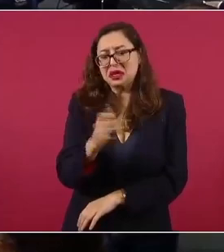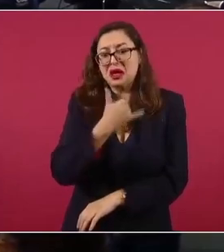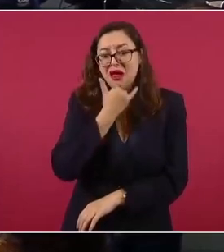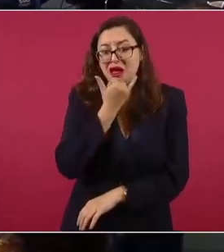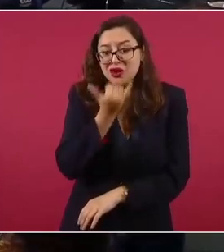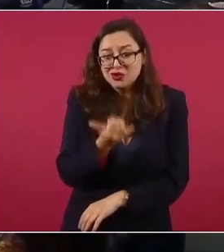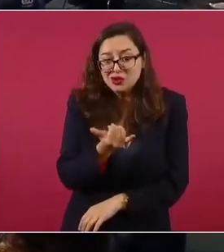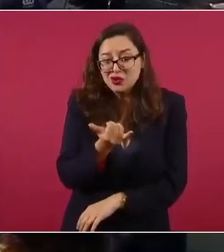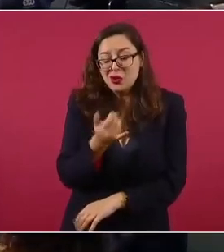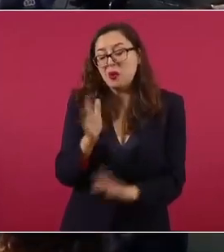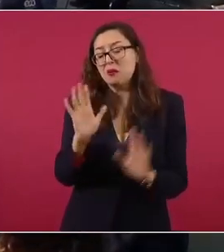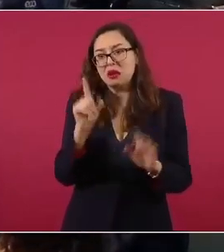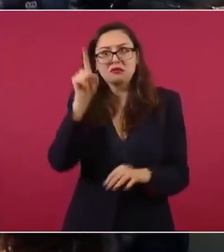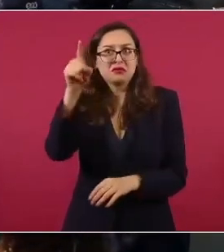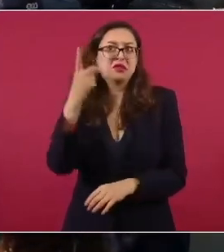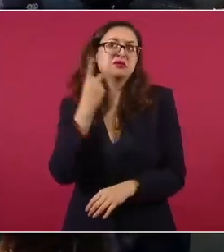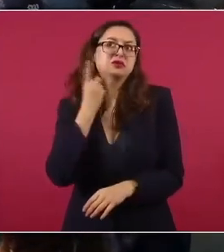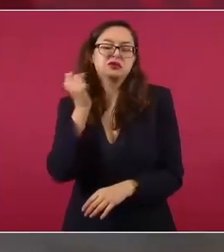una excusa.